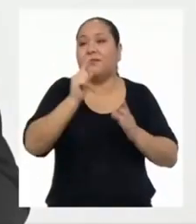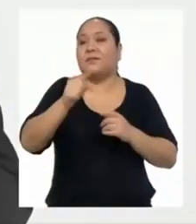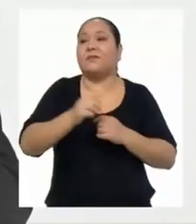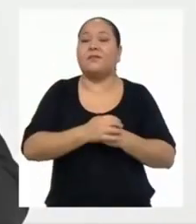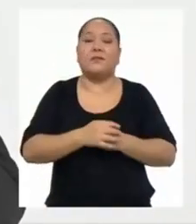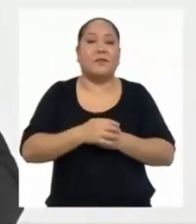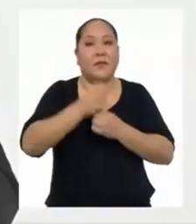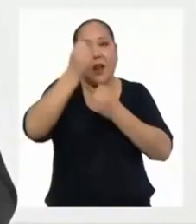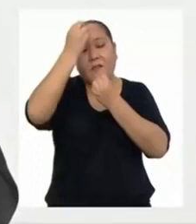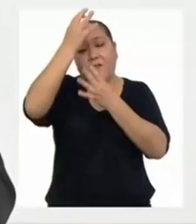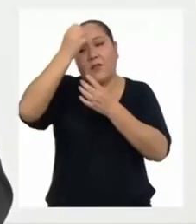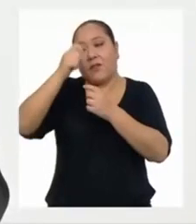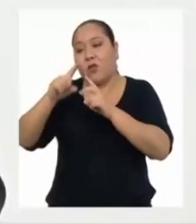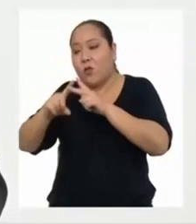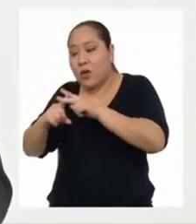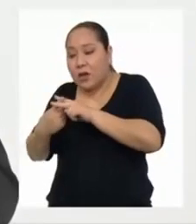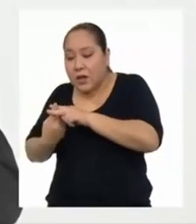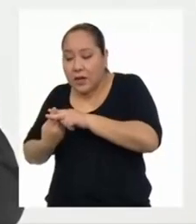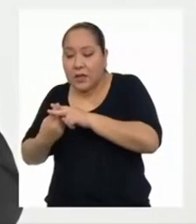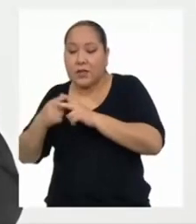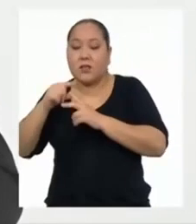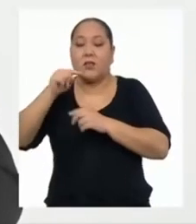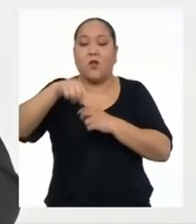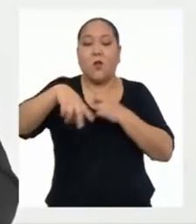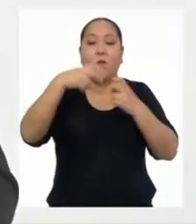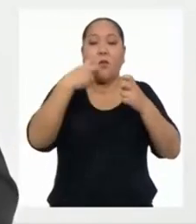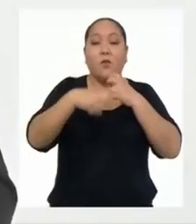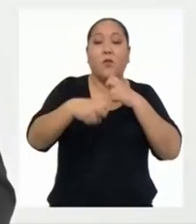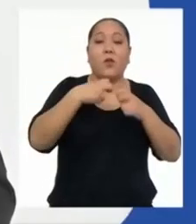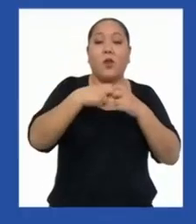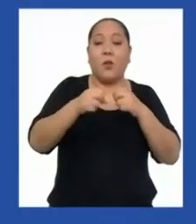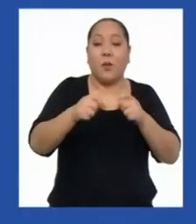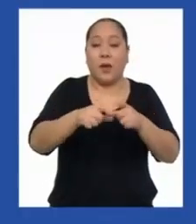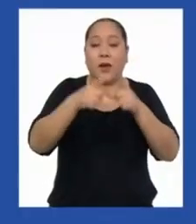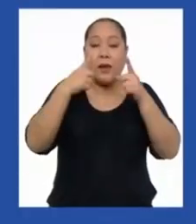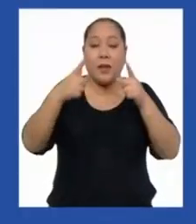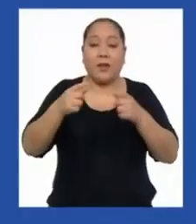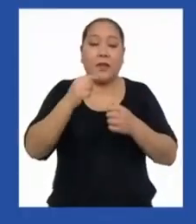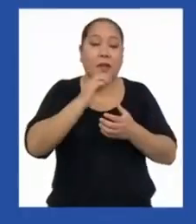un inicio, nudo y desenlace.